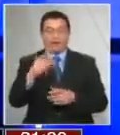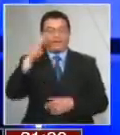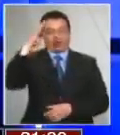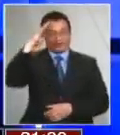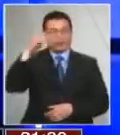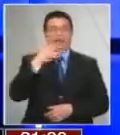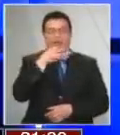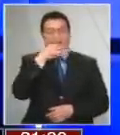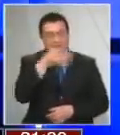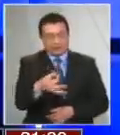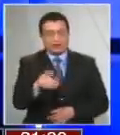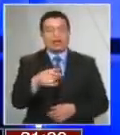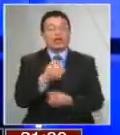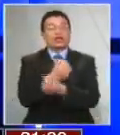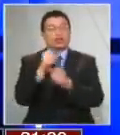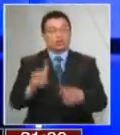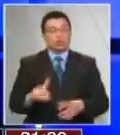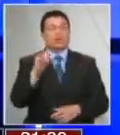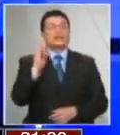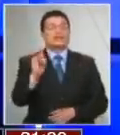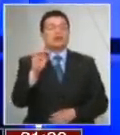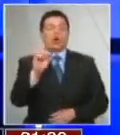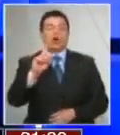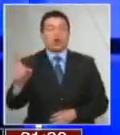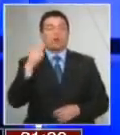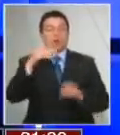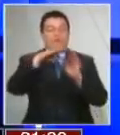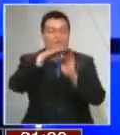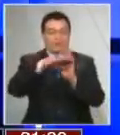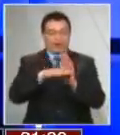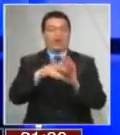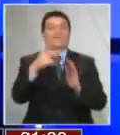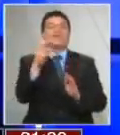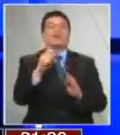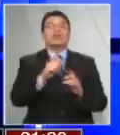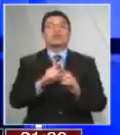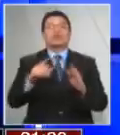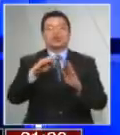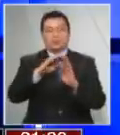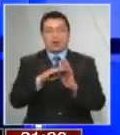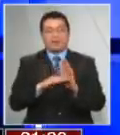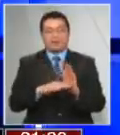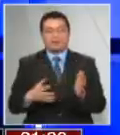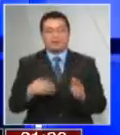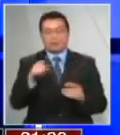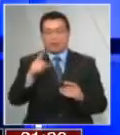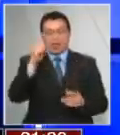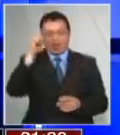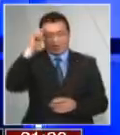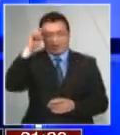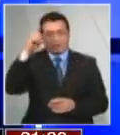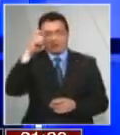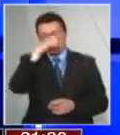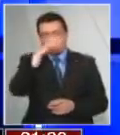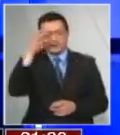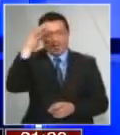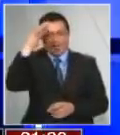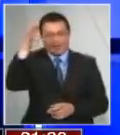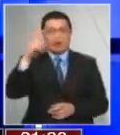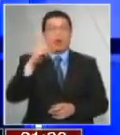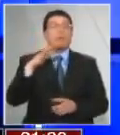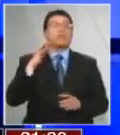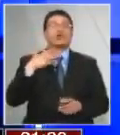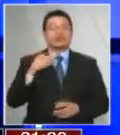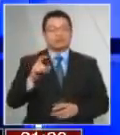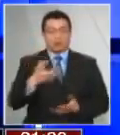si renuncia o no, si su popularidad baja del 20%. Es difícil entender su punto, porque en un país